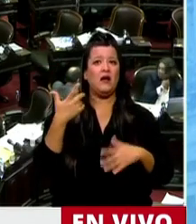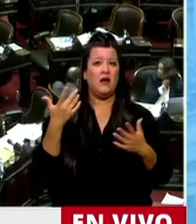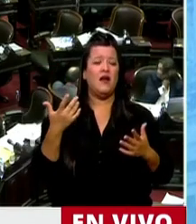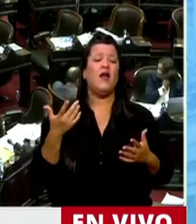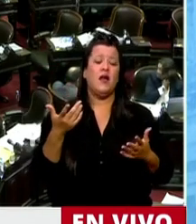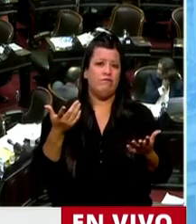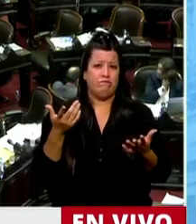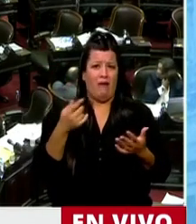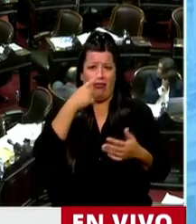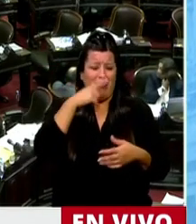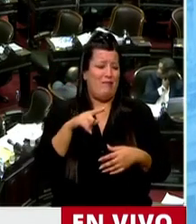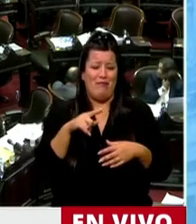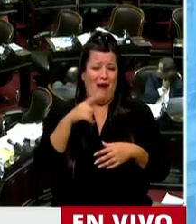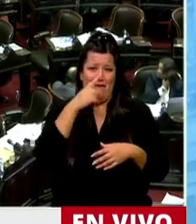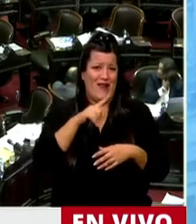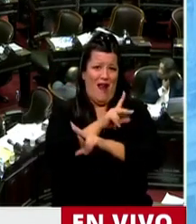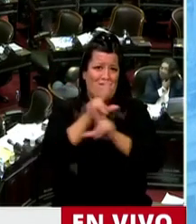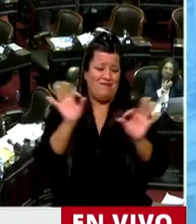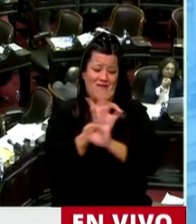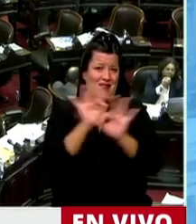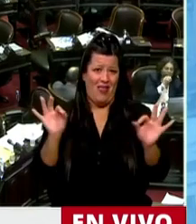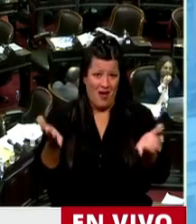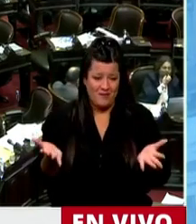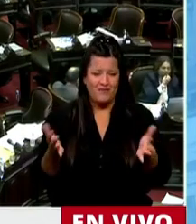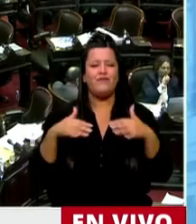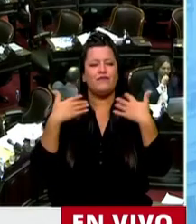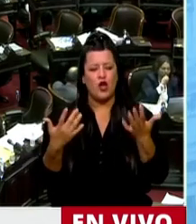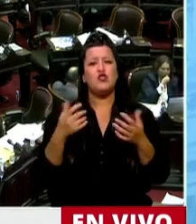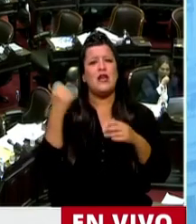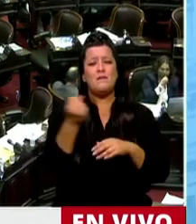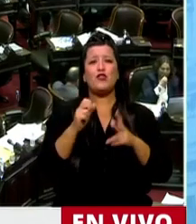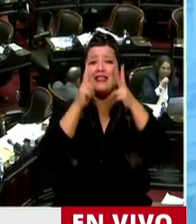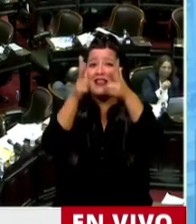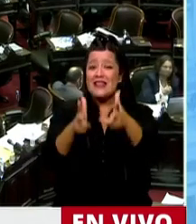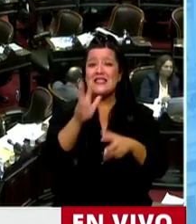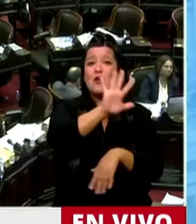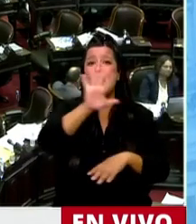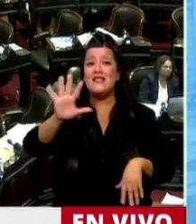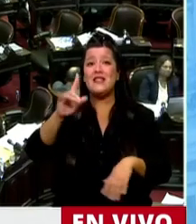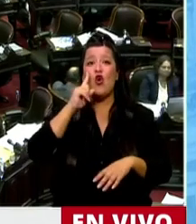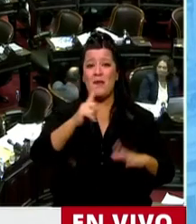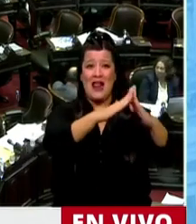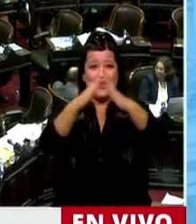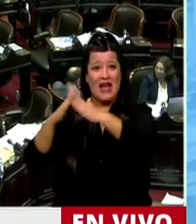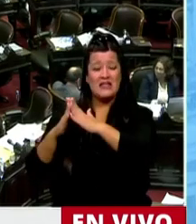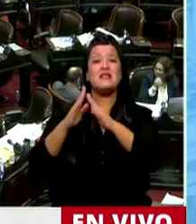reposeras. Es importante saber, presidente, que de esas 55.000 viviendas